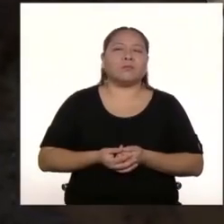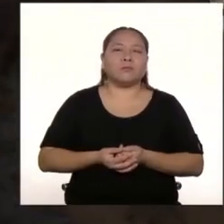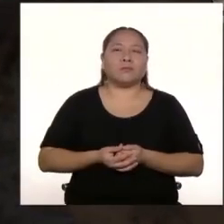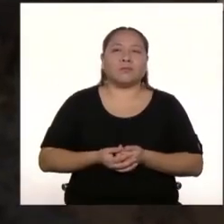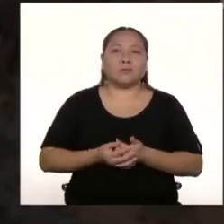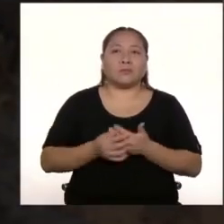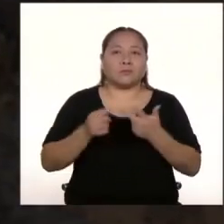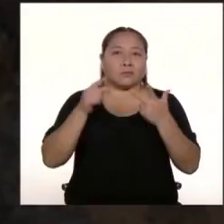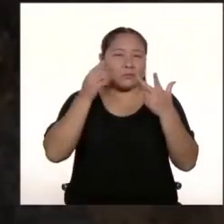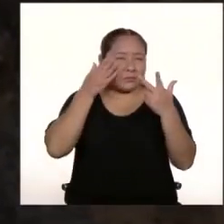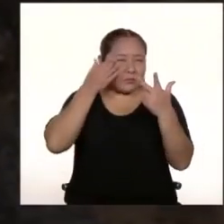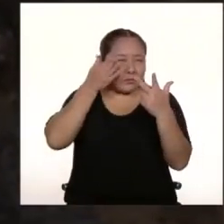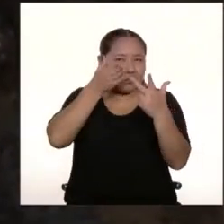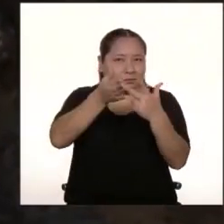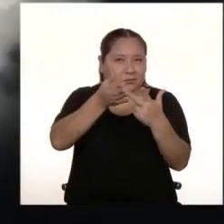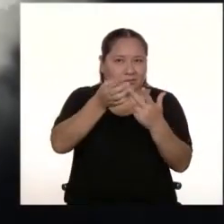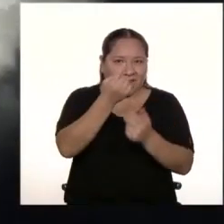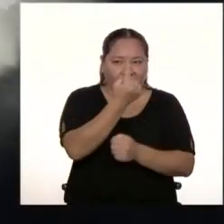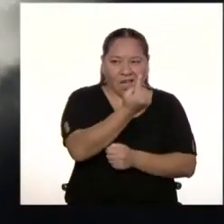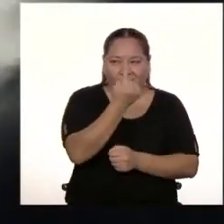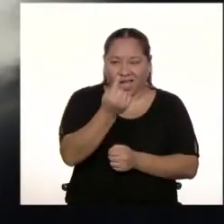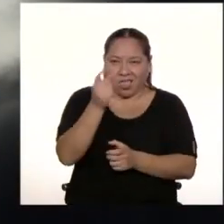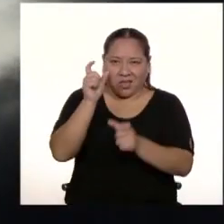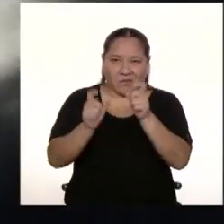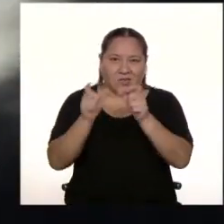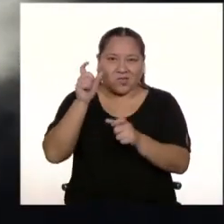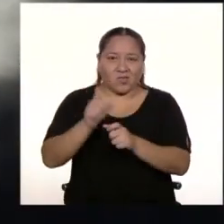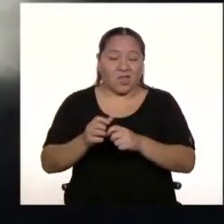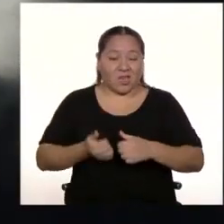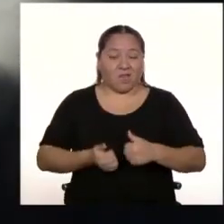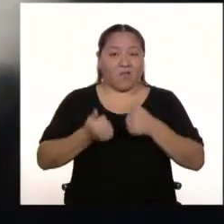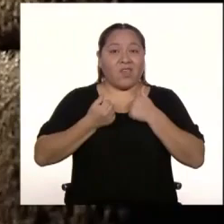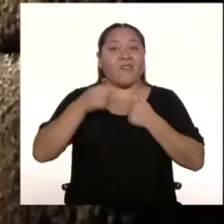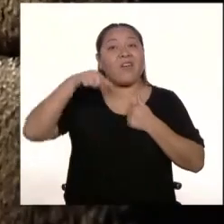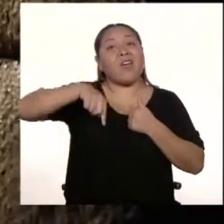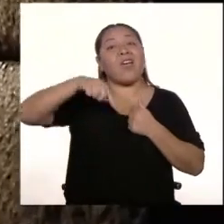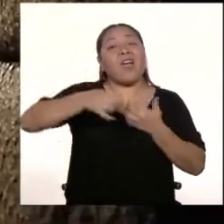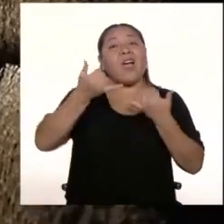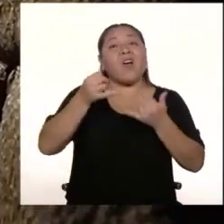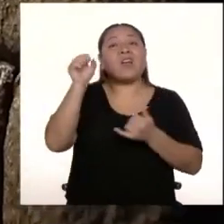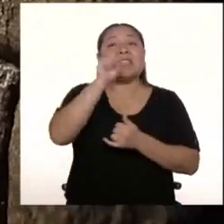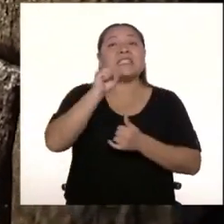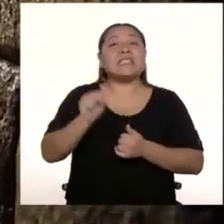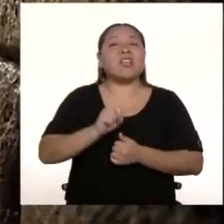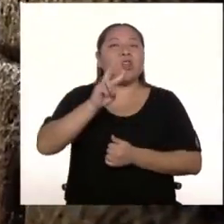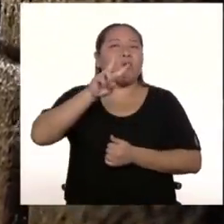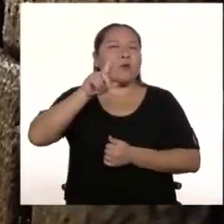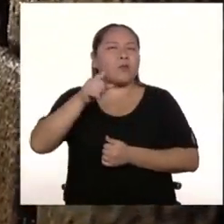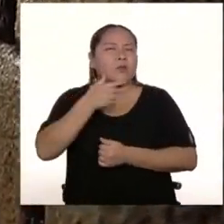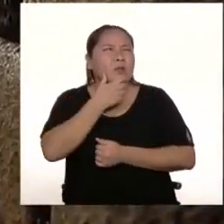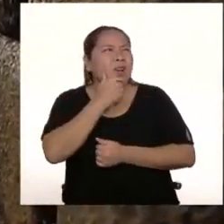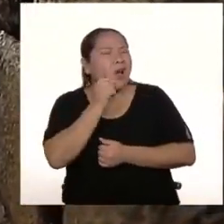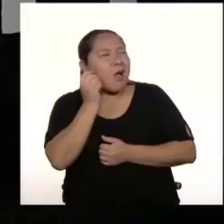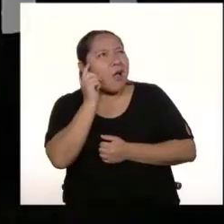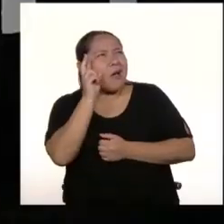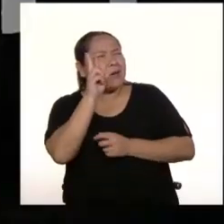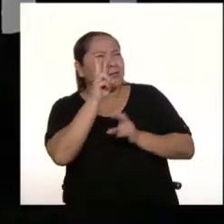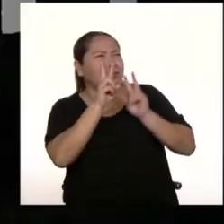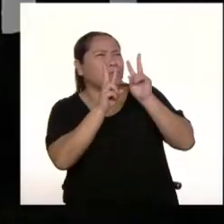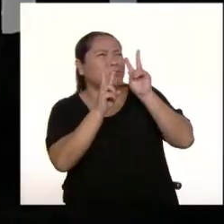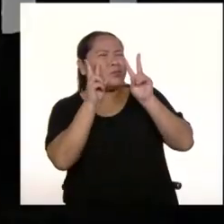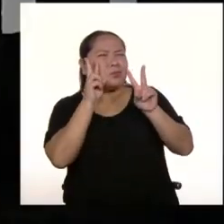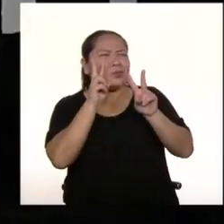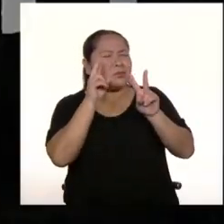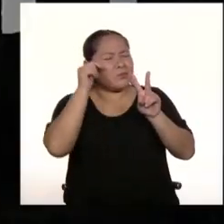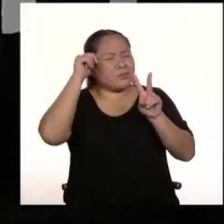Un desafío hecho a nosotros, habitantes del siglo XXI, cuando una suma de misterios por esclarecer nos empuja a viajar